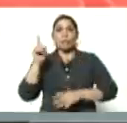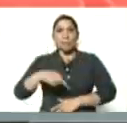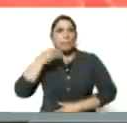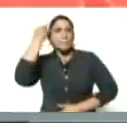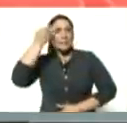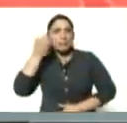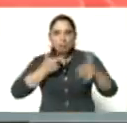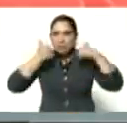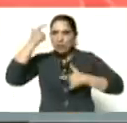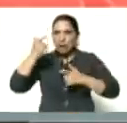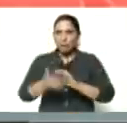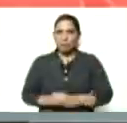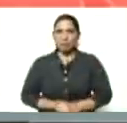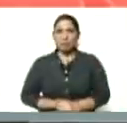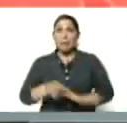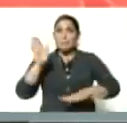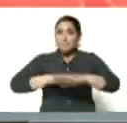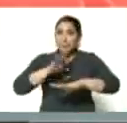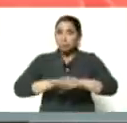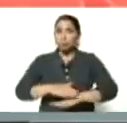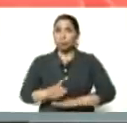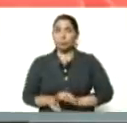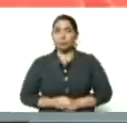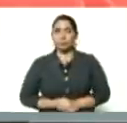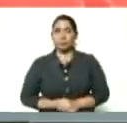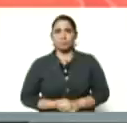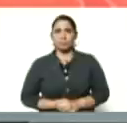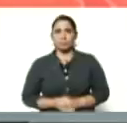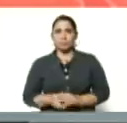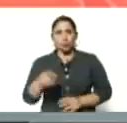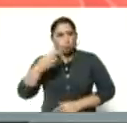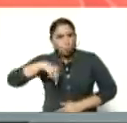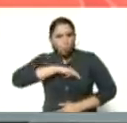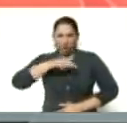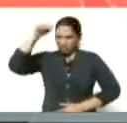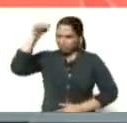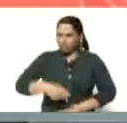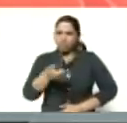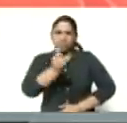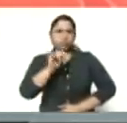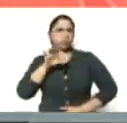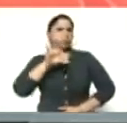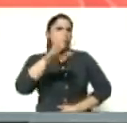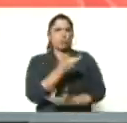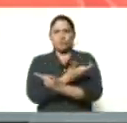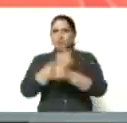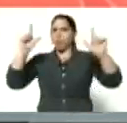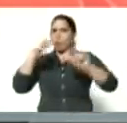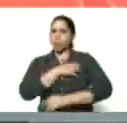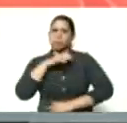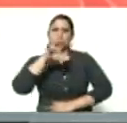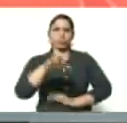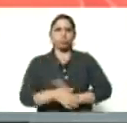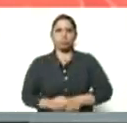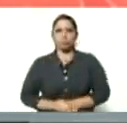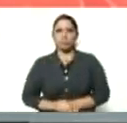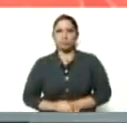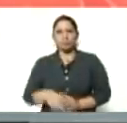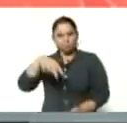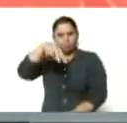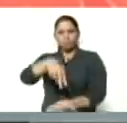Chávez y pasó lo que pasó. Y aquí tenemos patria libre, soberana, de